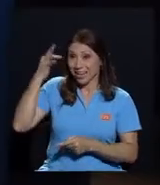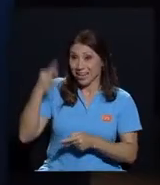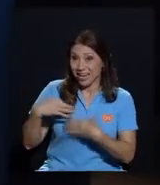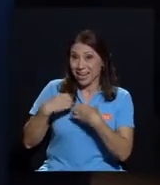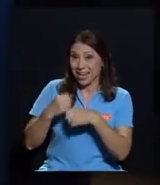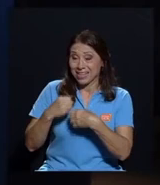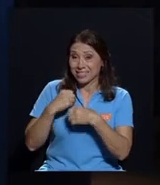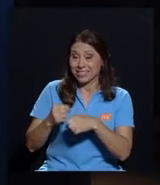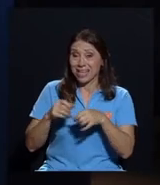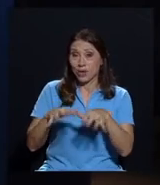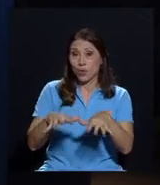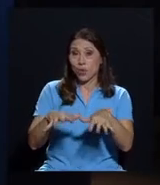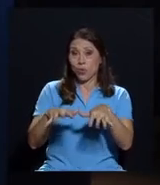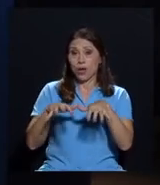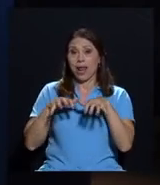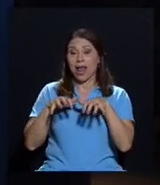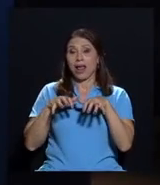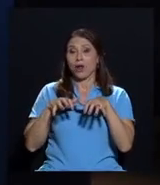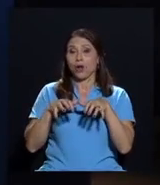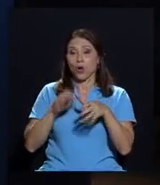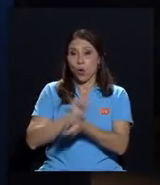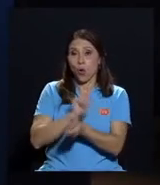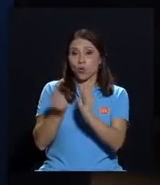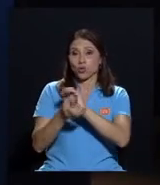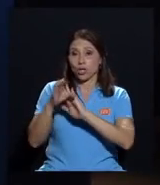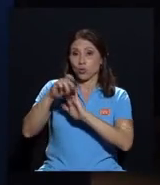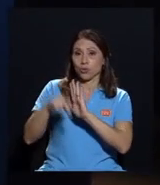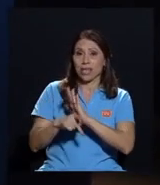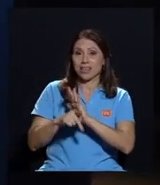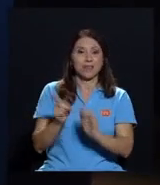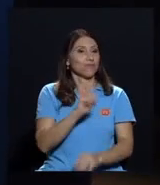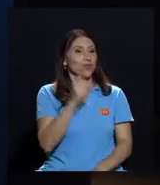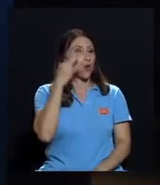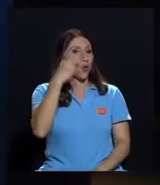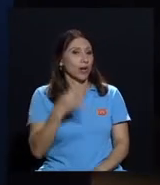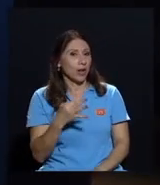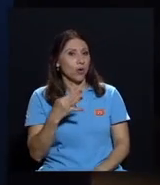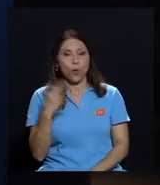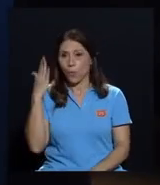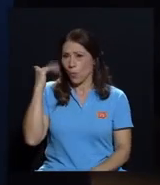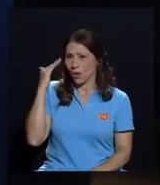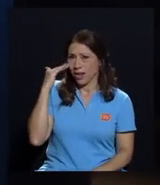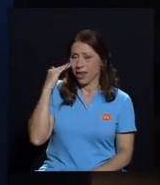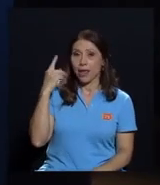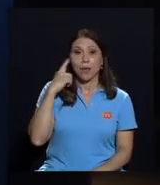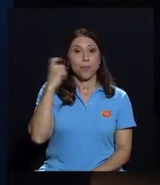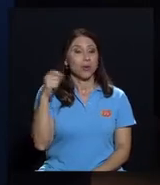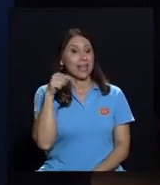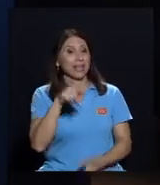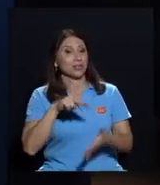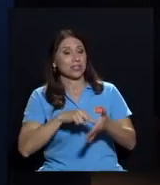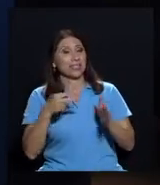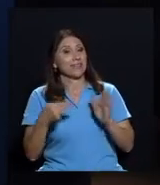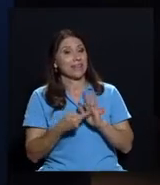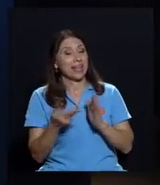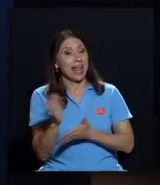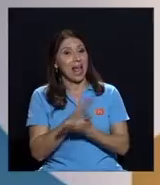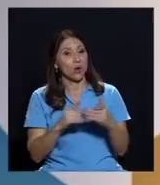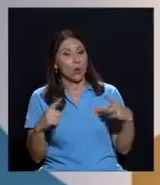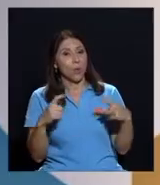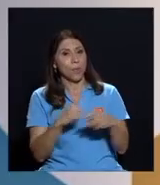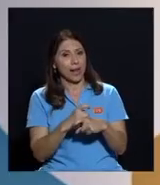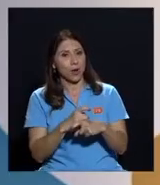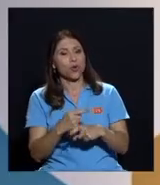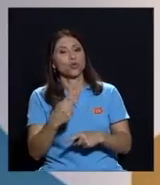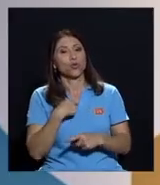no creo la constituyente porque porque nos metería en un escenario en un escenario creo que es complejo soy más